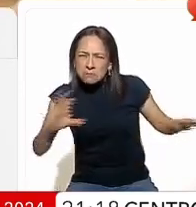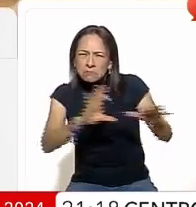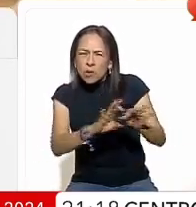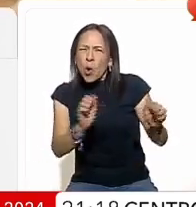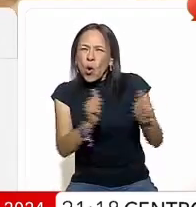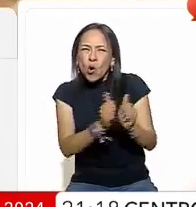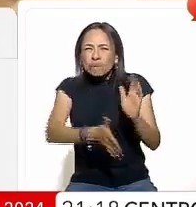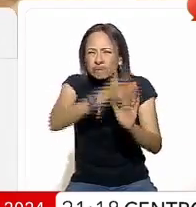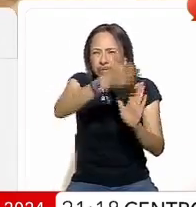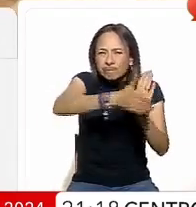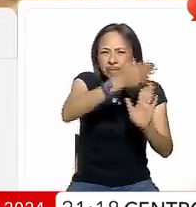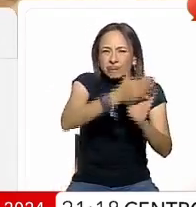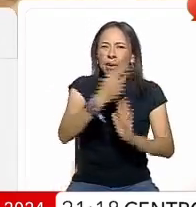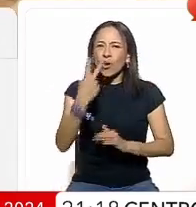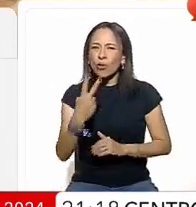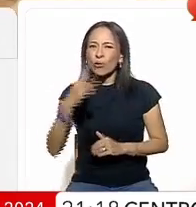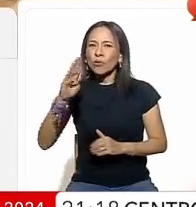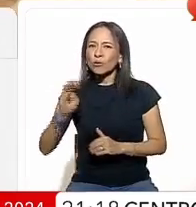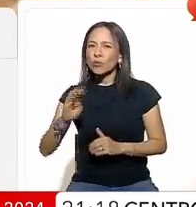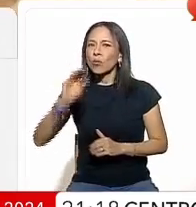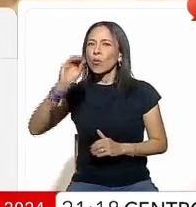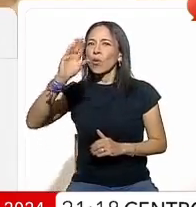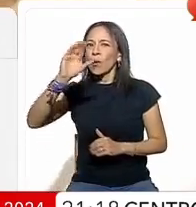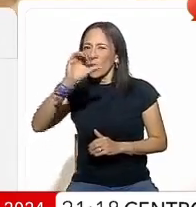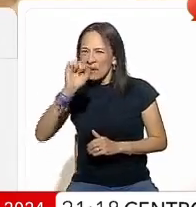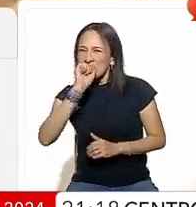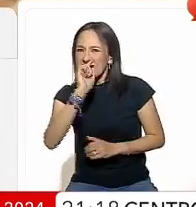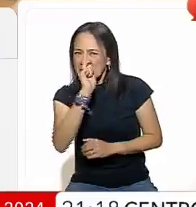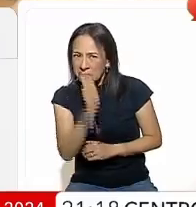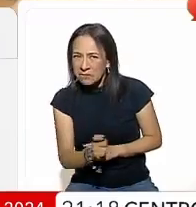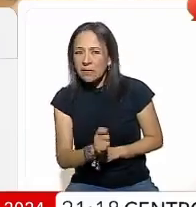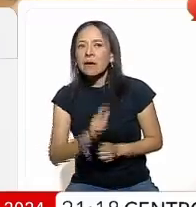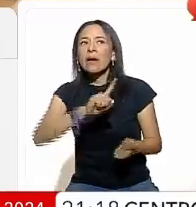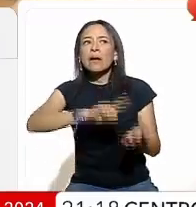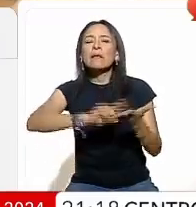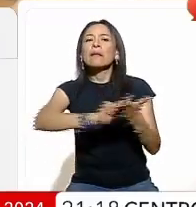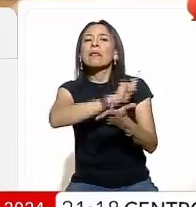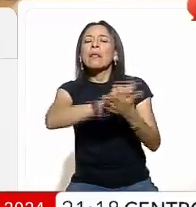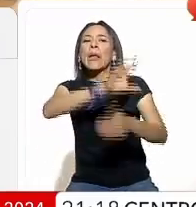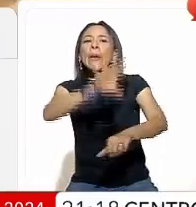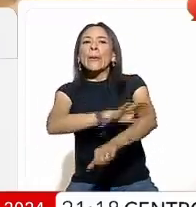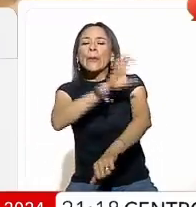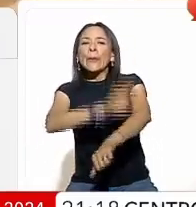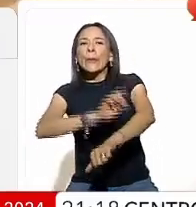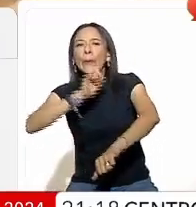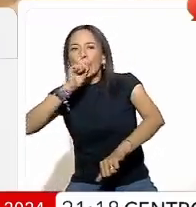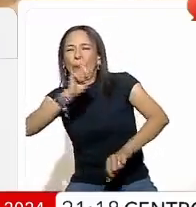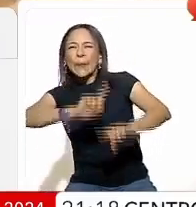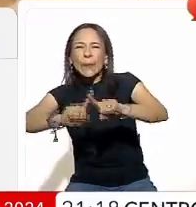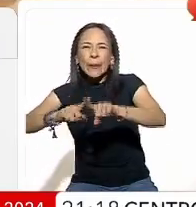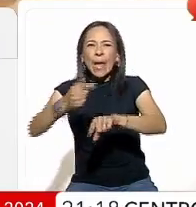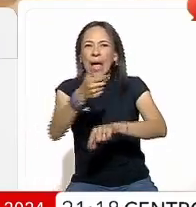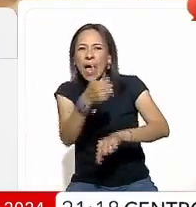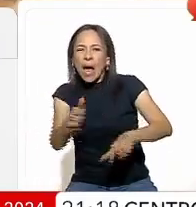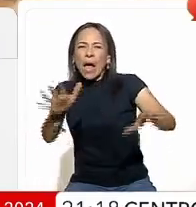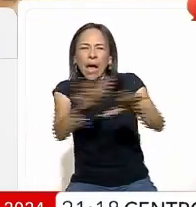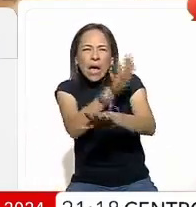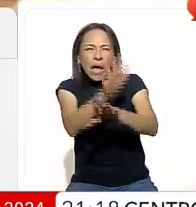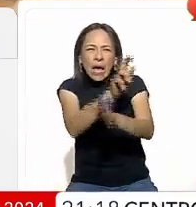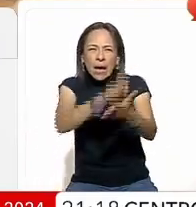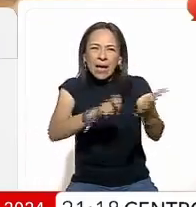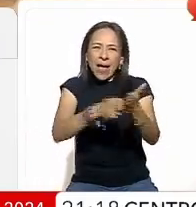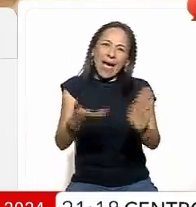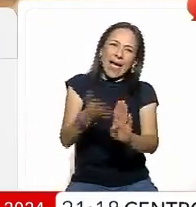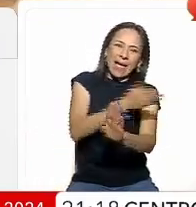implicaría necesariamente la cancelación de la reforma energética del gobierno anterior. Pero me llama la atención que